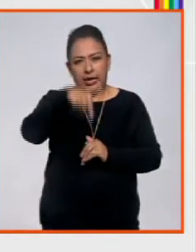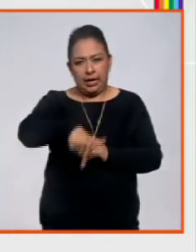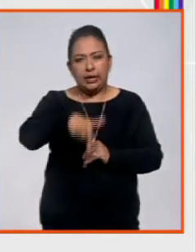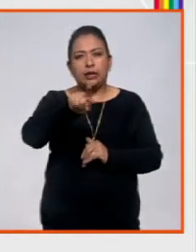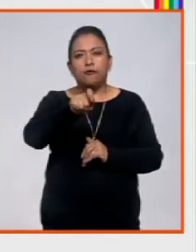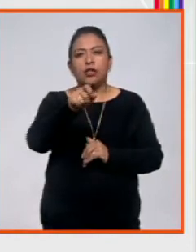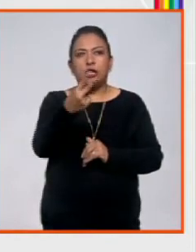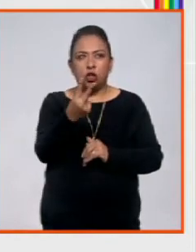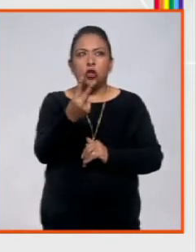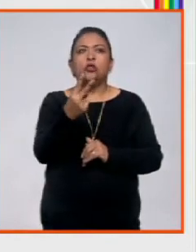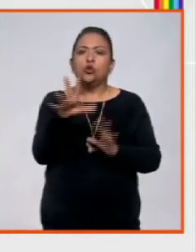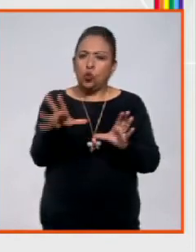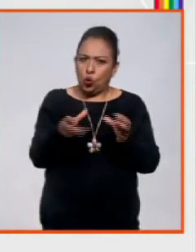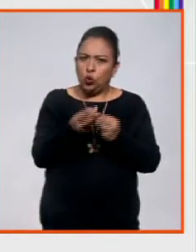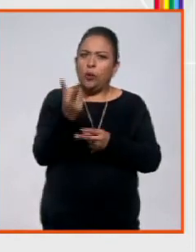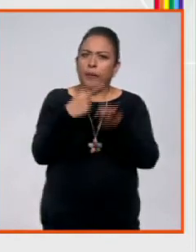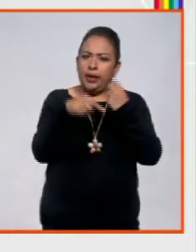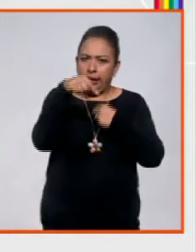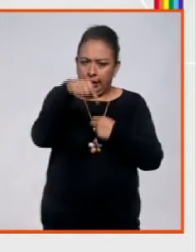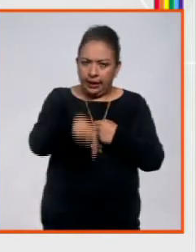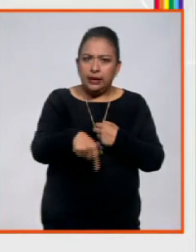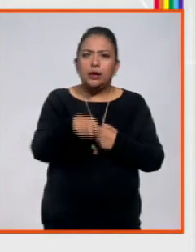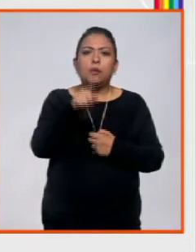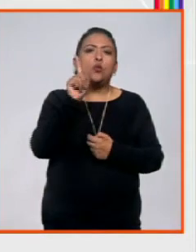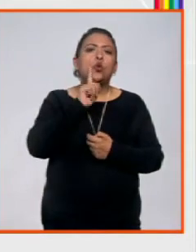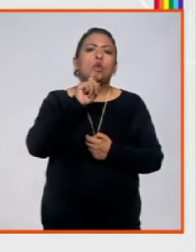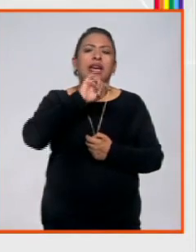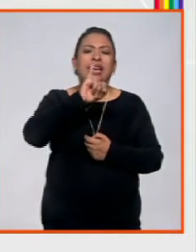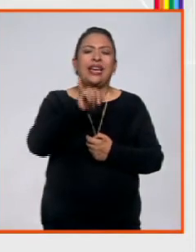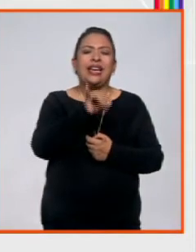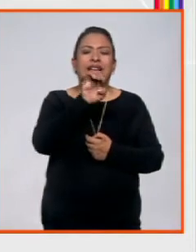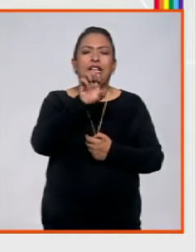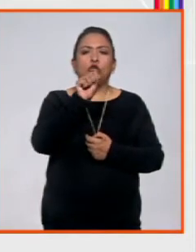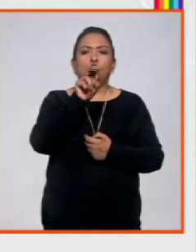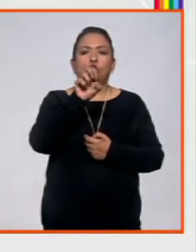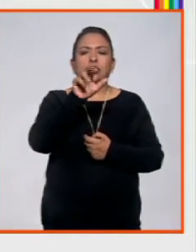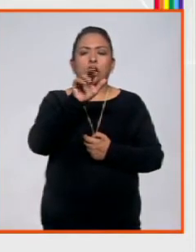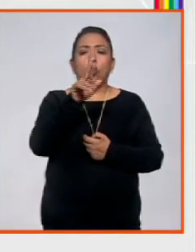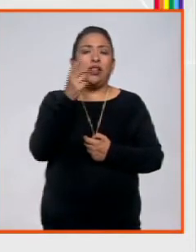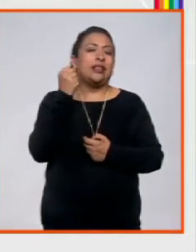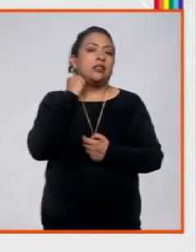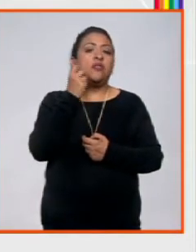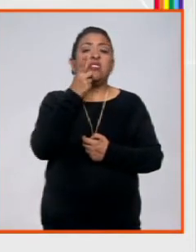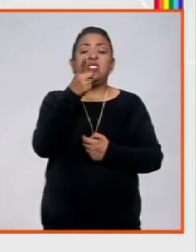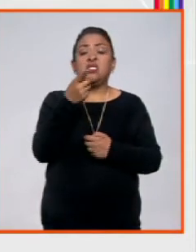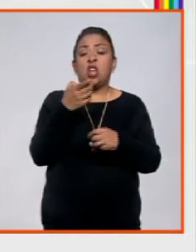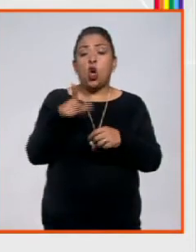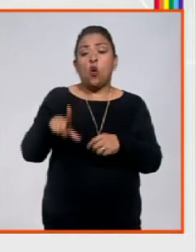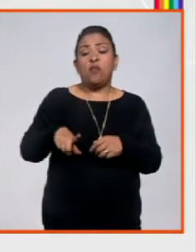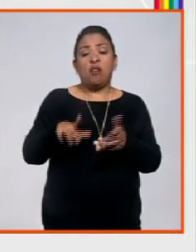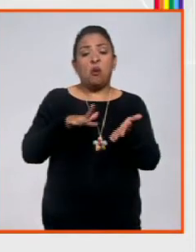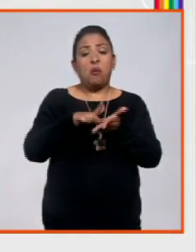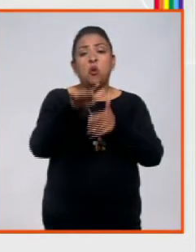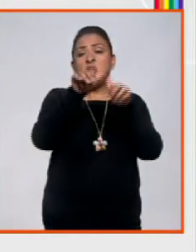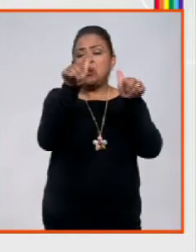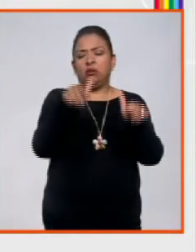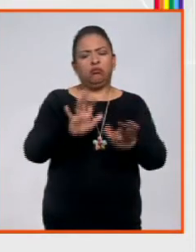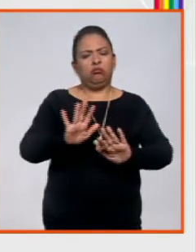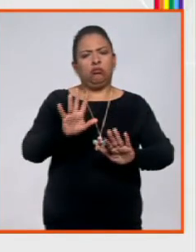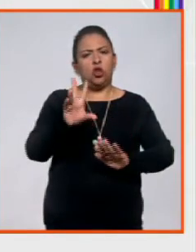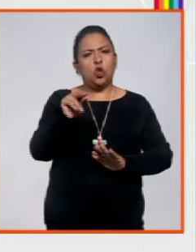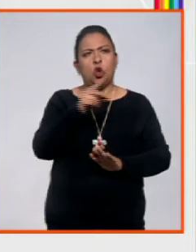canal 22 que ha estado con nosotros en este mismo espacio que es jesús rodríguez quien dijo que el estado no debería de apoyar a los artistas que piensas